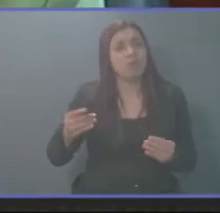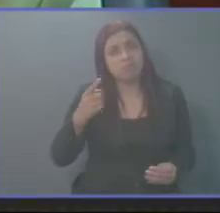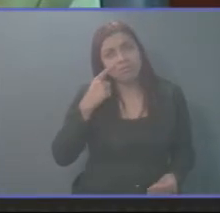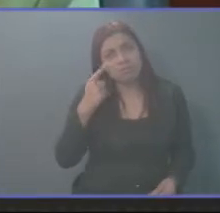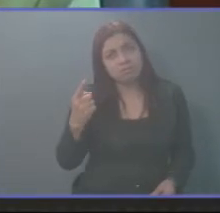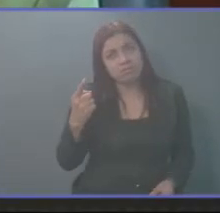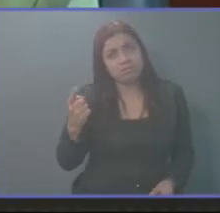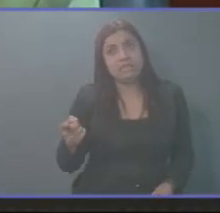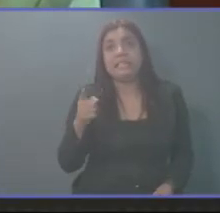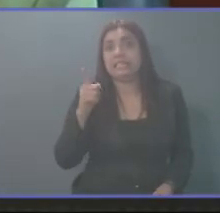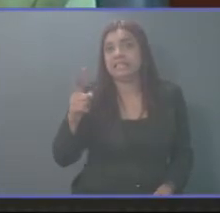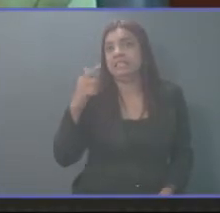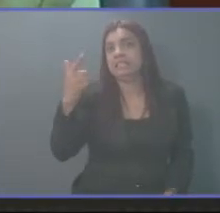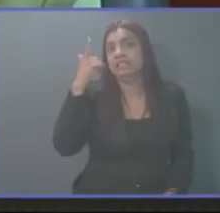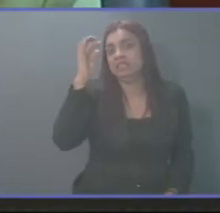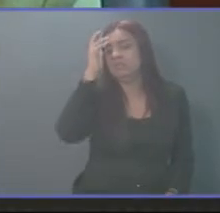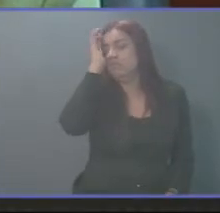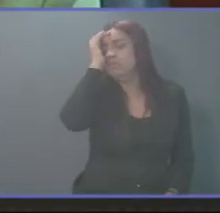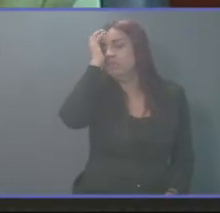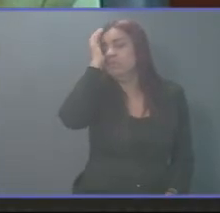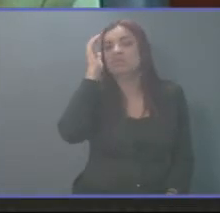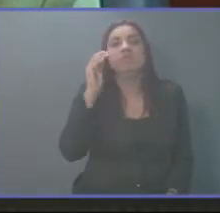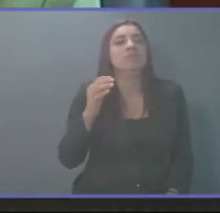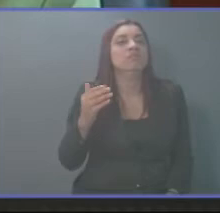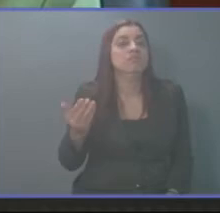y eso es lo más preocupante,